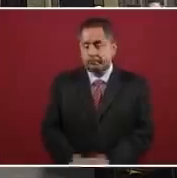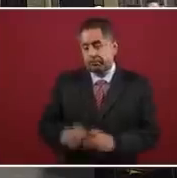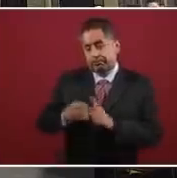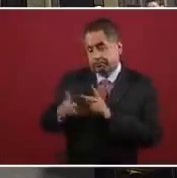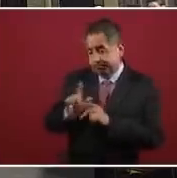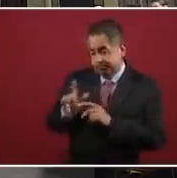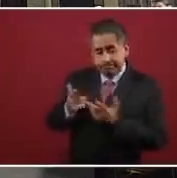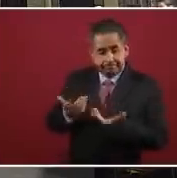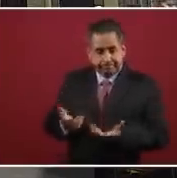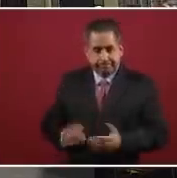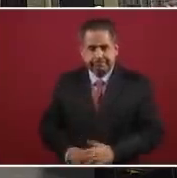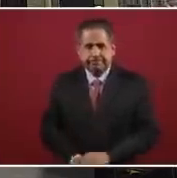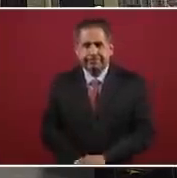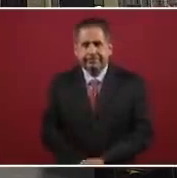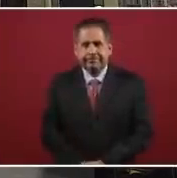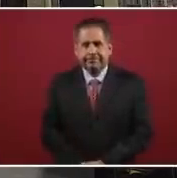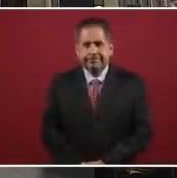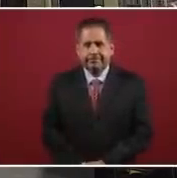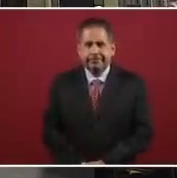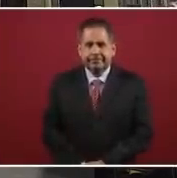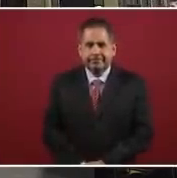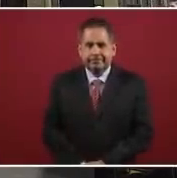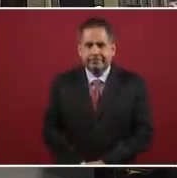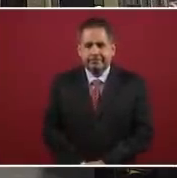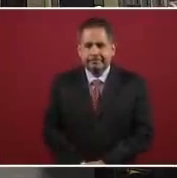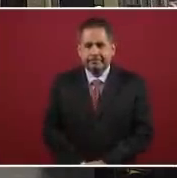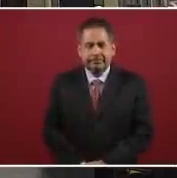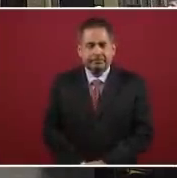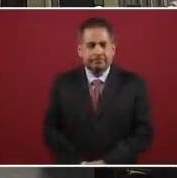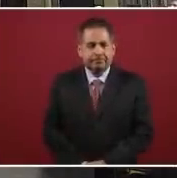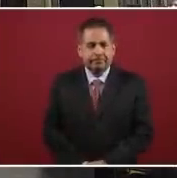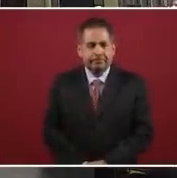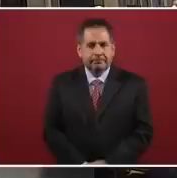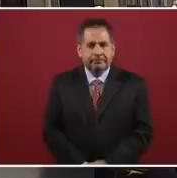semana. Ya mañana yo voy a estar…